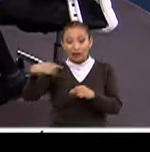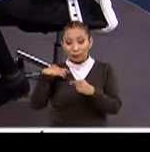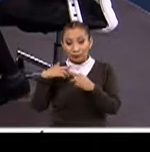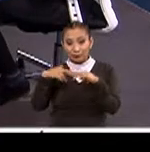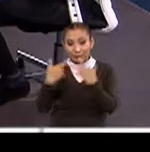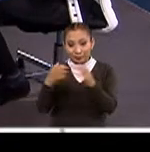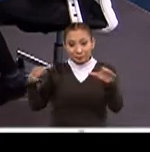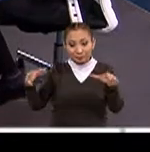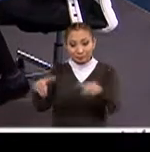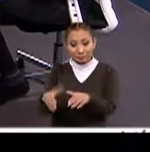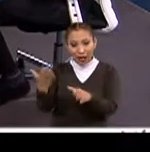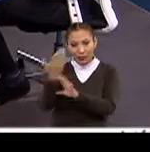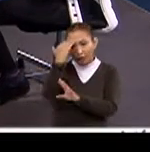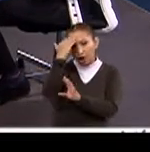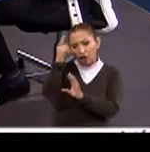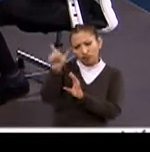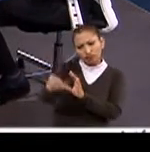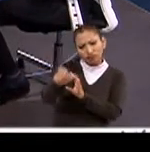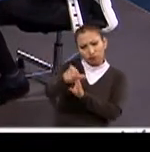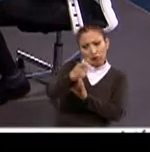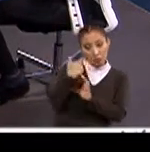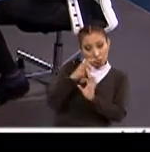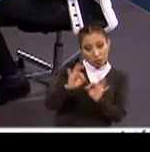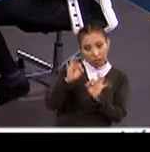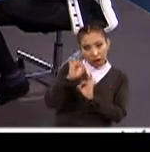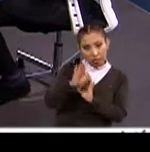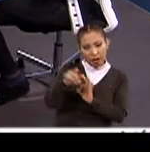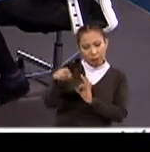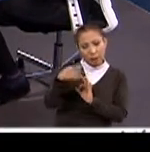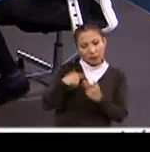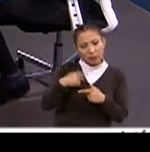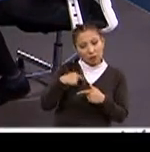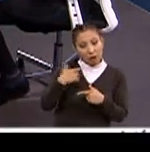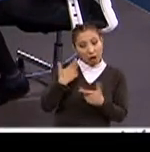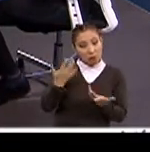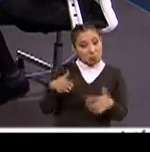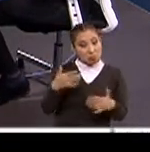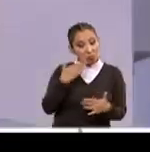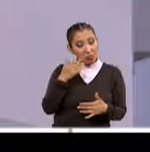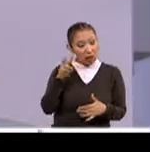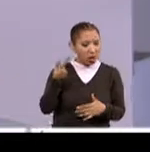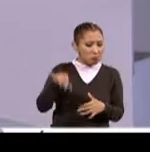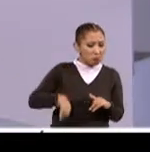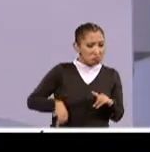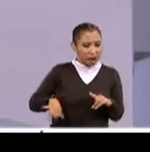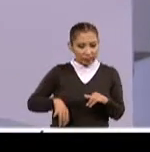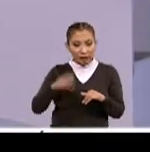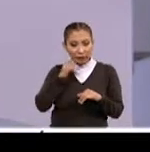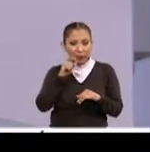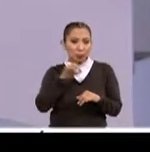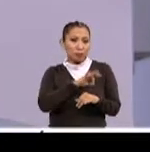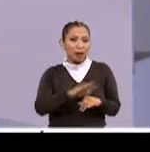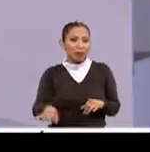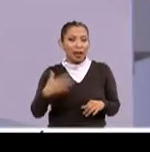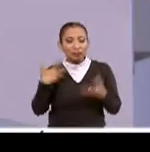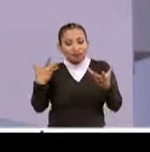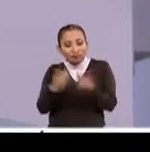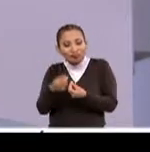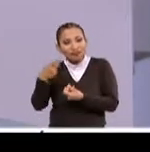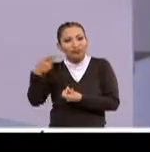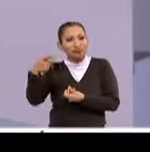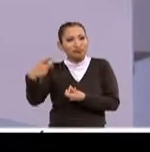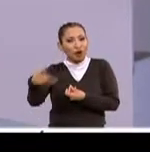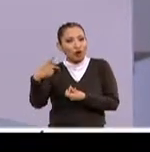reunían pues cualidades muy reveladores como personajes, sino que también tenían esta gran facultad de compartir